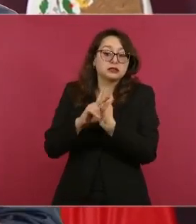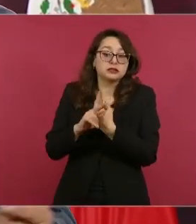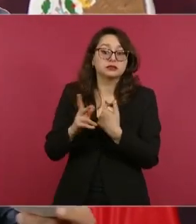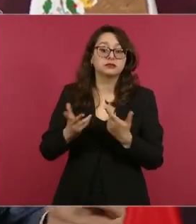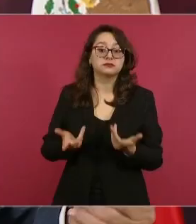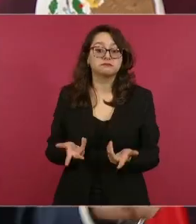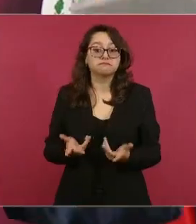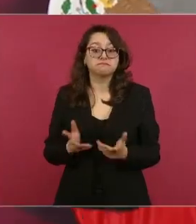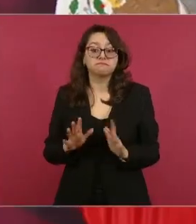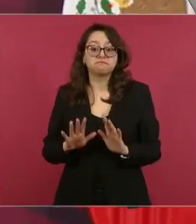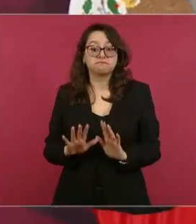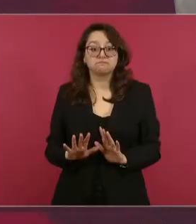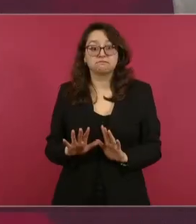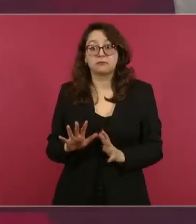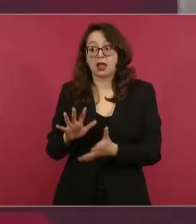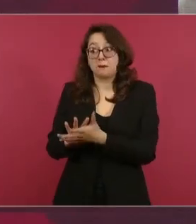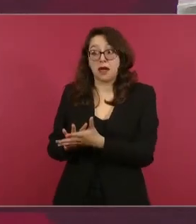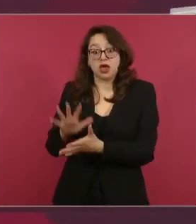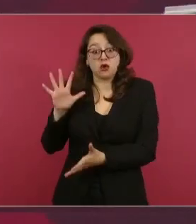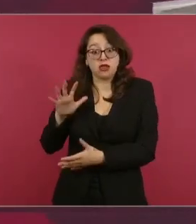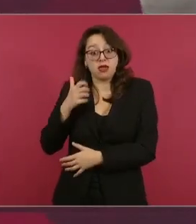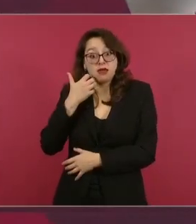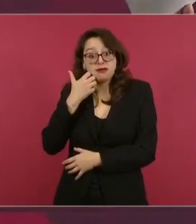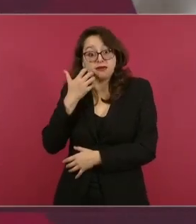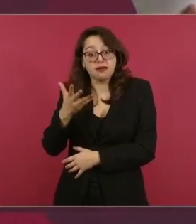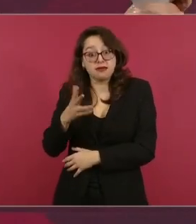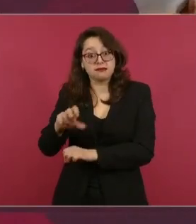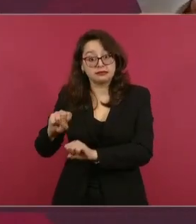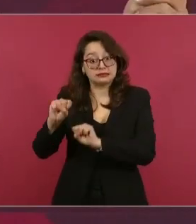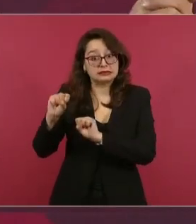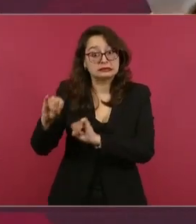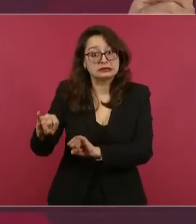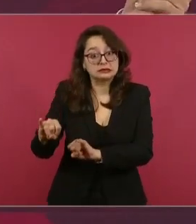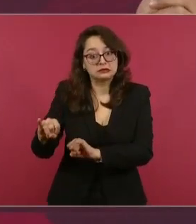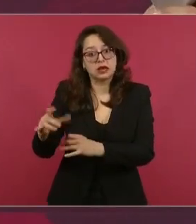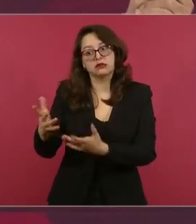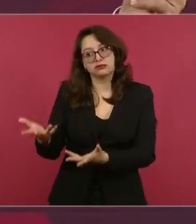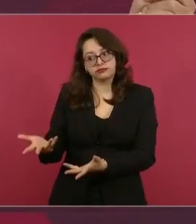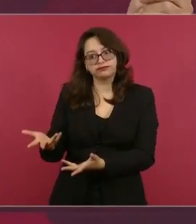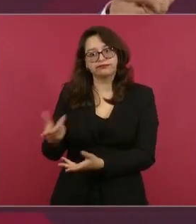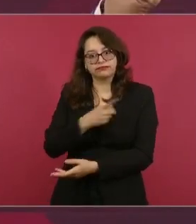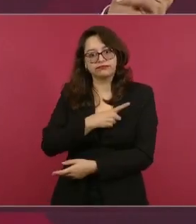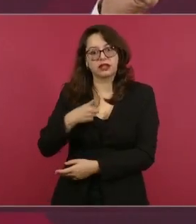En el caso de que digan sí, que también se exponga que